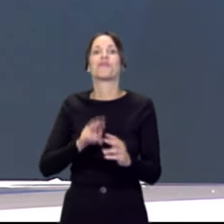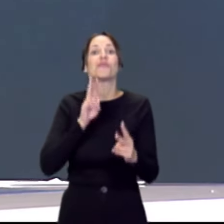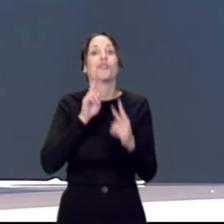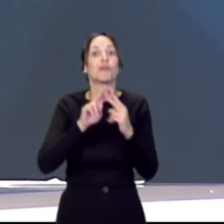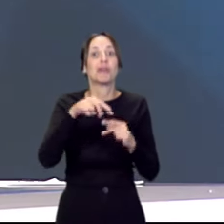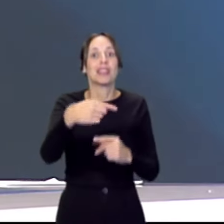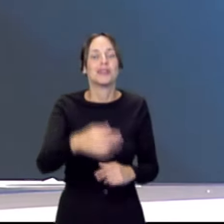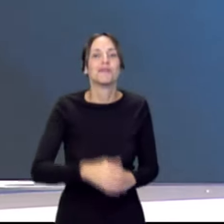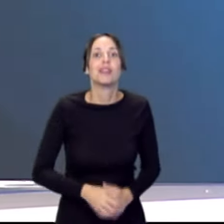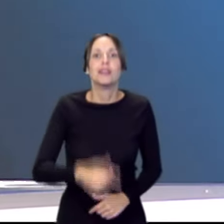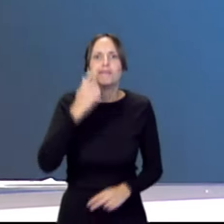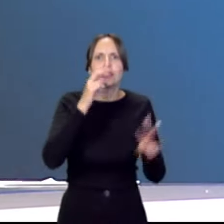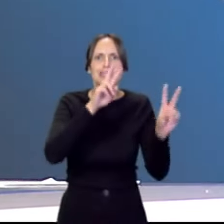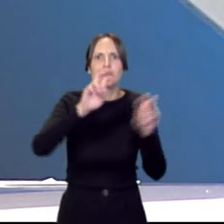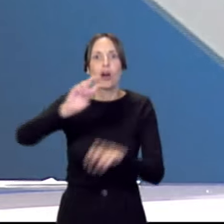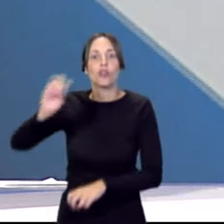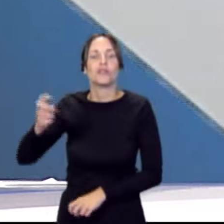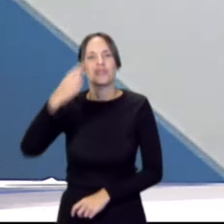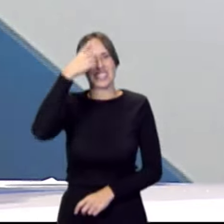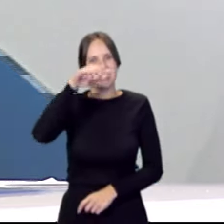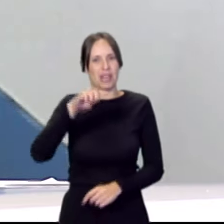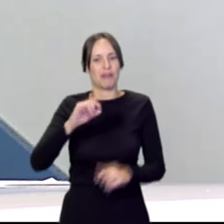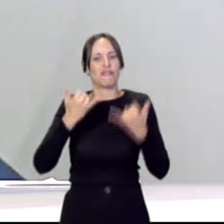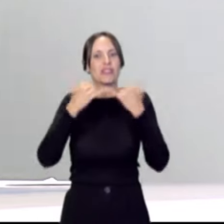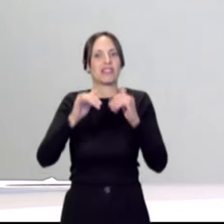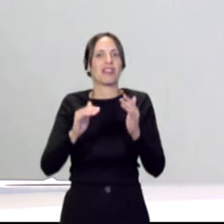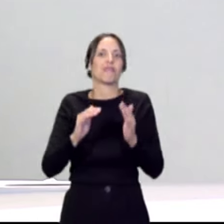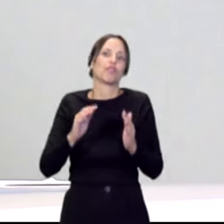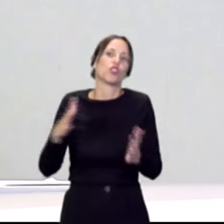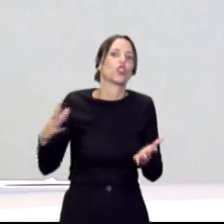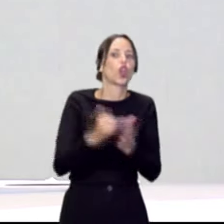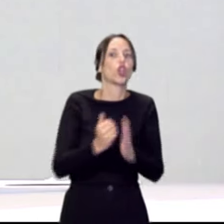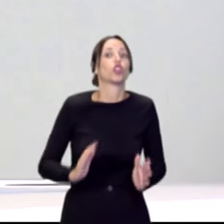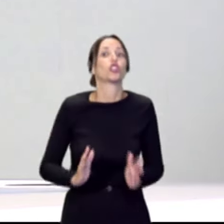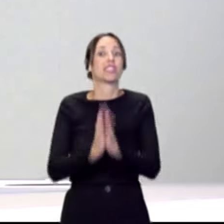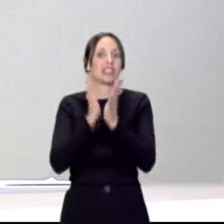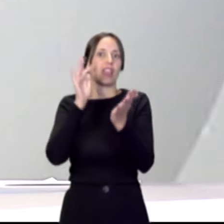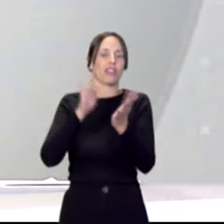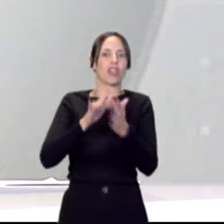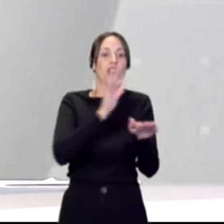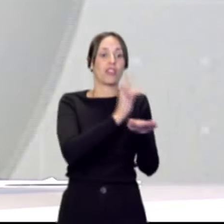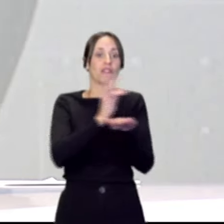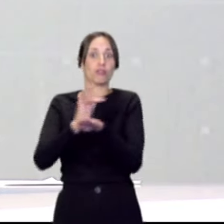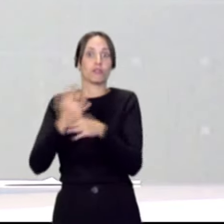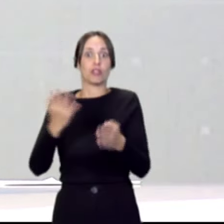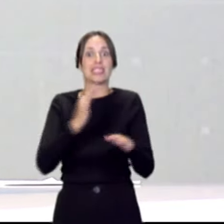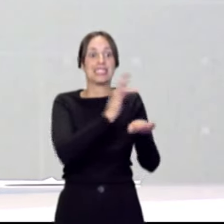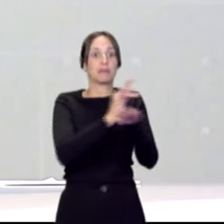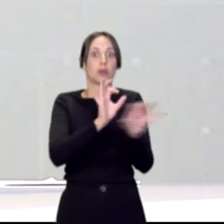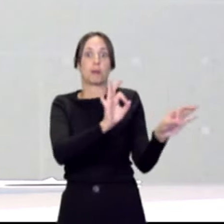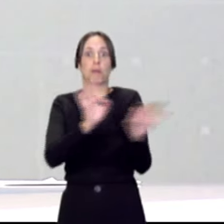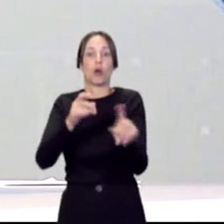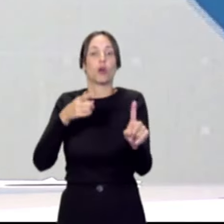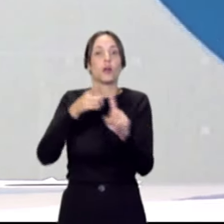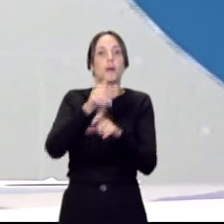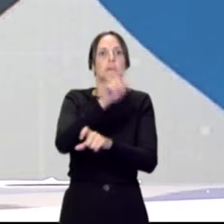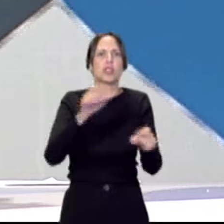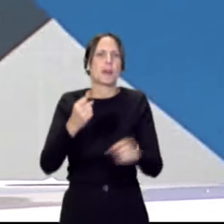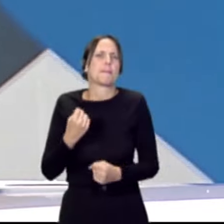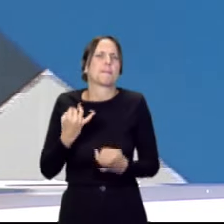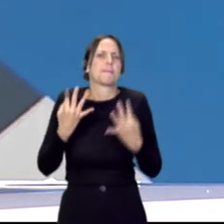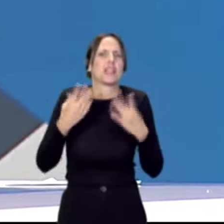saben que se acerca la festividad de Todos los Santos y el Día de los Difuntos. Los cementerios se preparan para recibir a miles de personas que cada año enraman y llenan